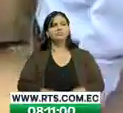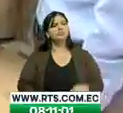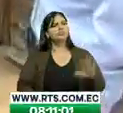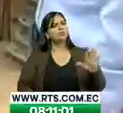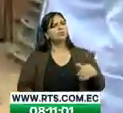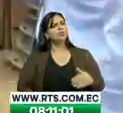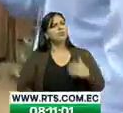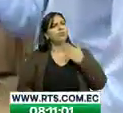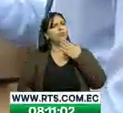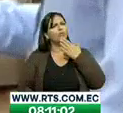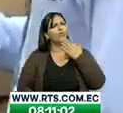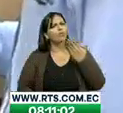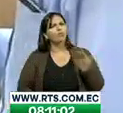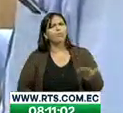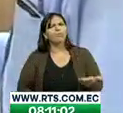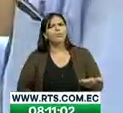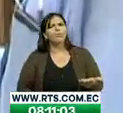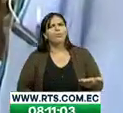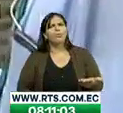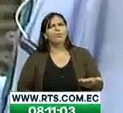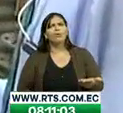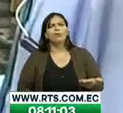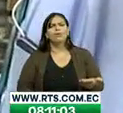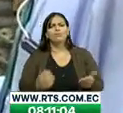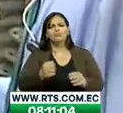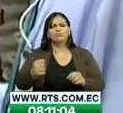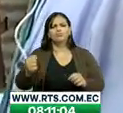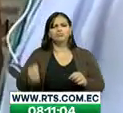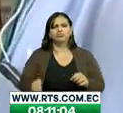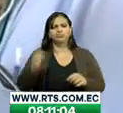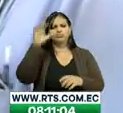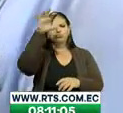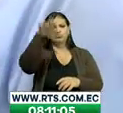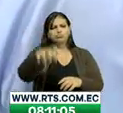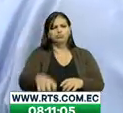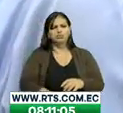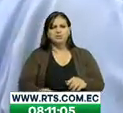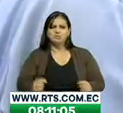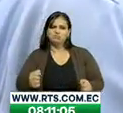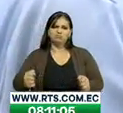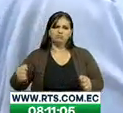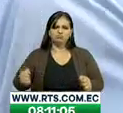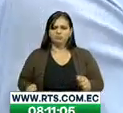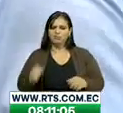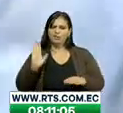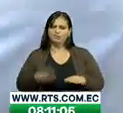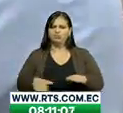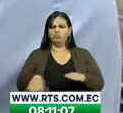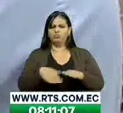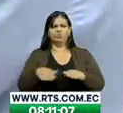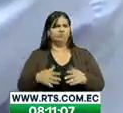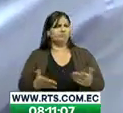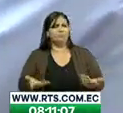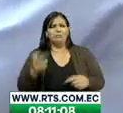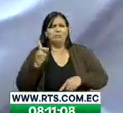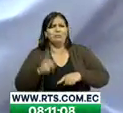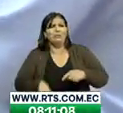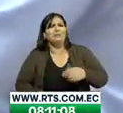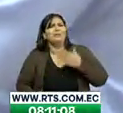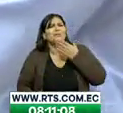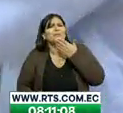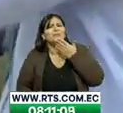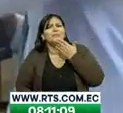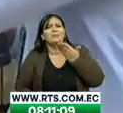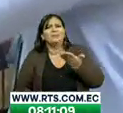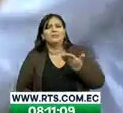corren máximo 30 kilómetros por hora de acuerdo lo que manifiesta el guardia qué tiempo él